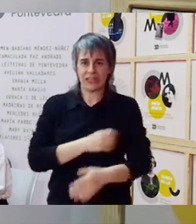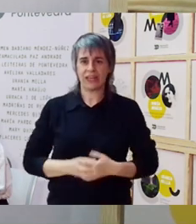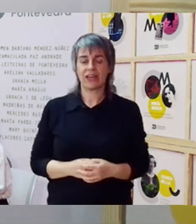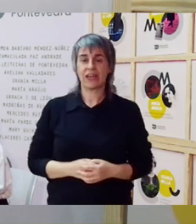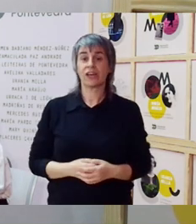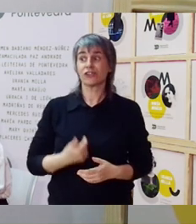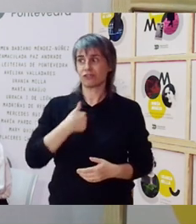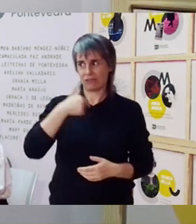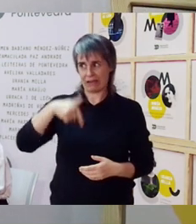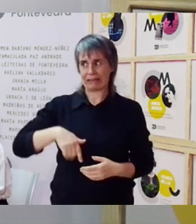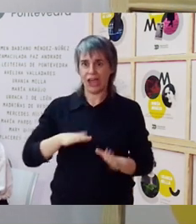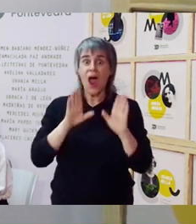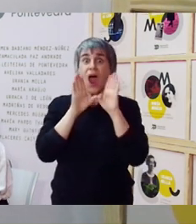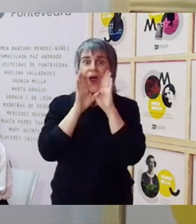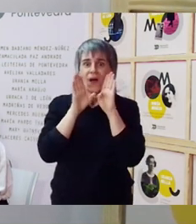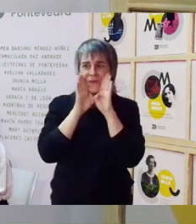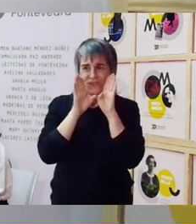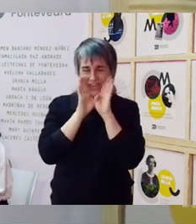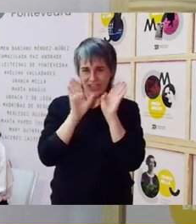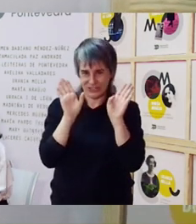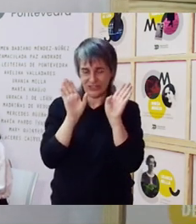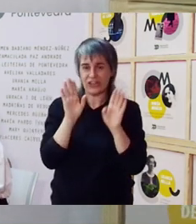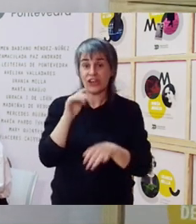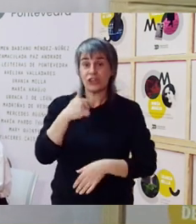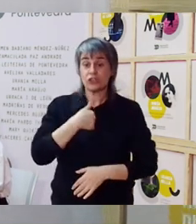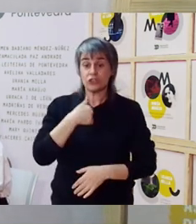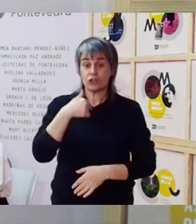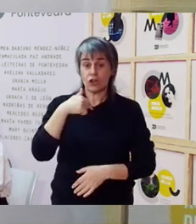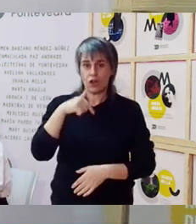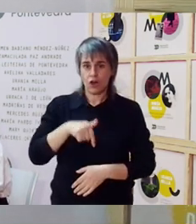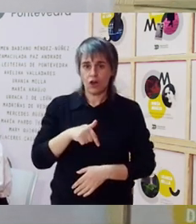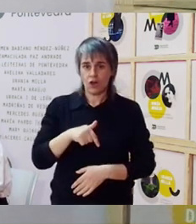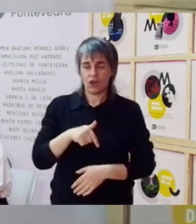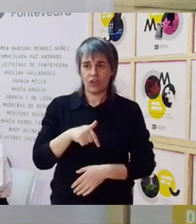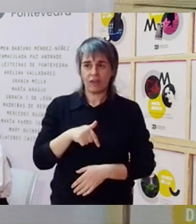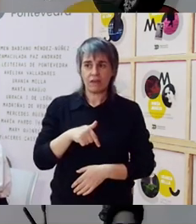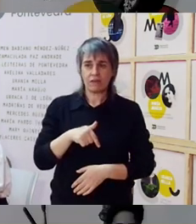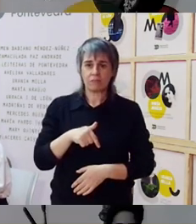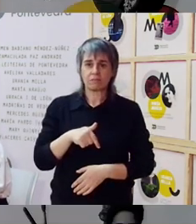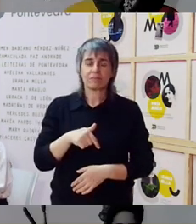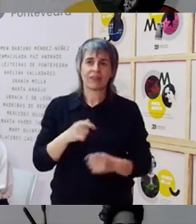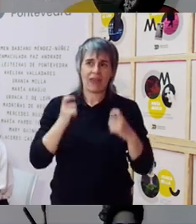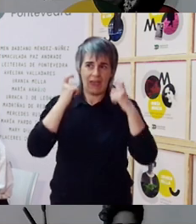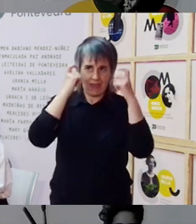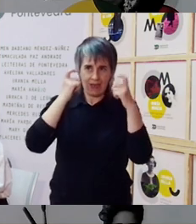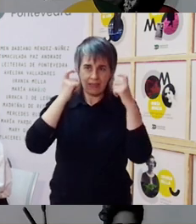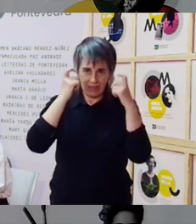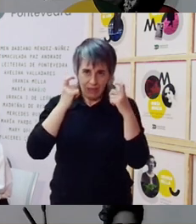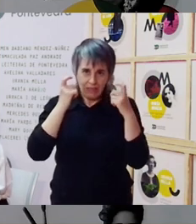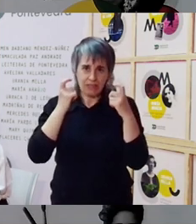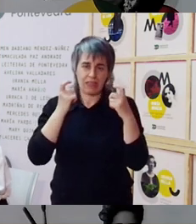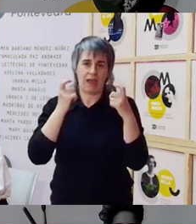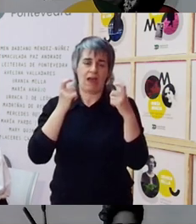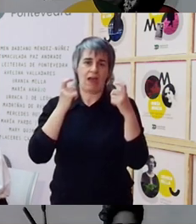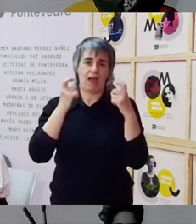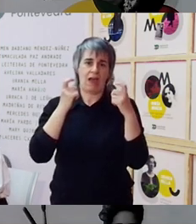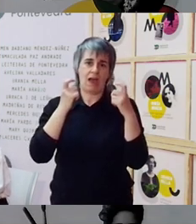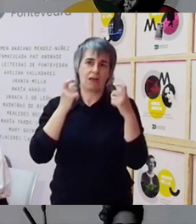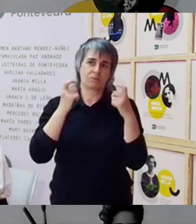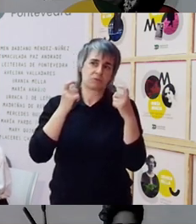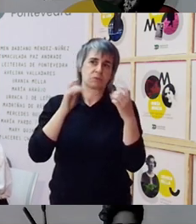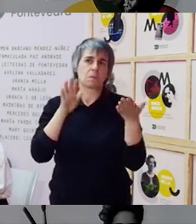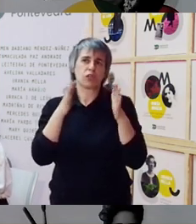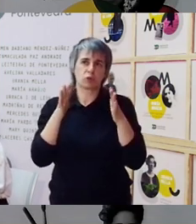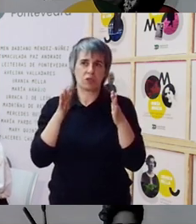aquí hoxe que non fun capaz de deixalo, bueno, naquela medida, coa que máis ou menos facemos todos